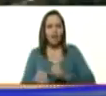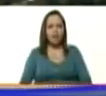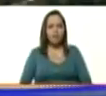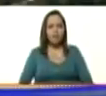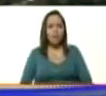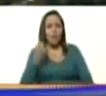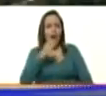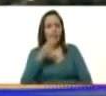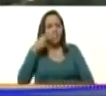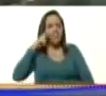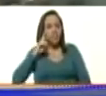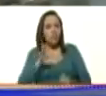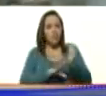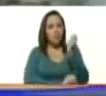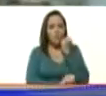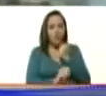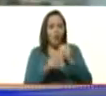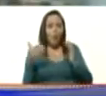brutal.